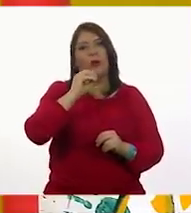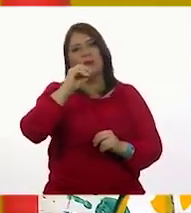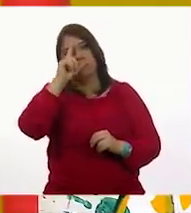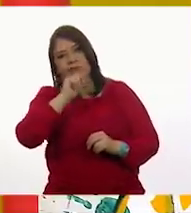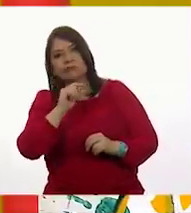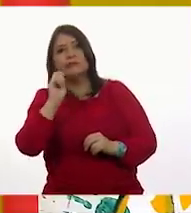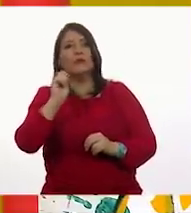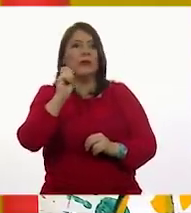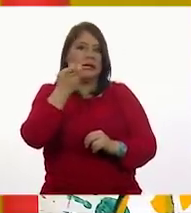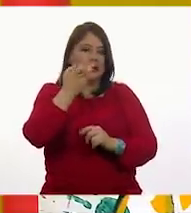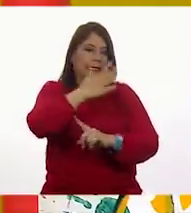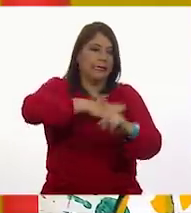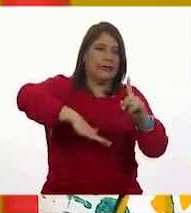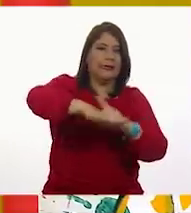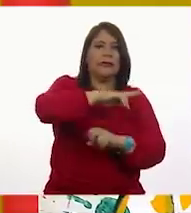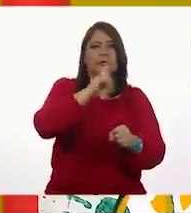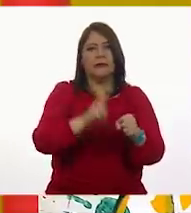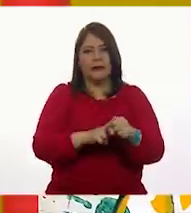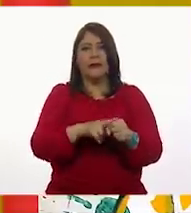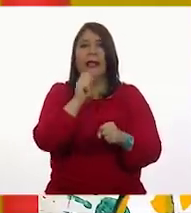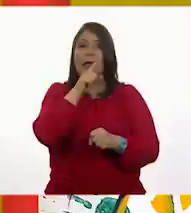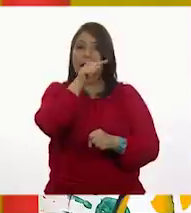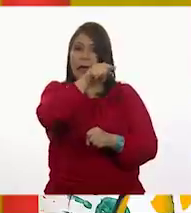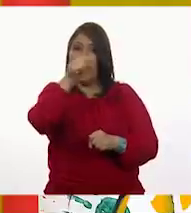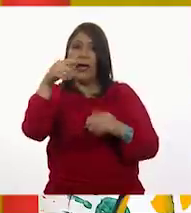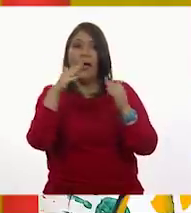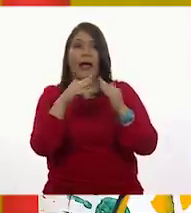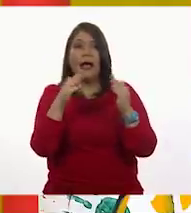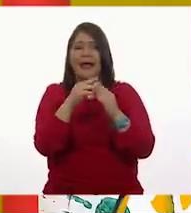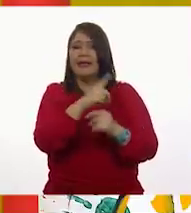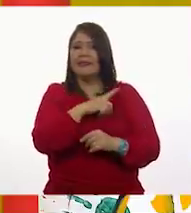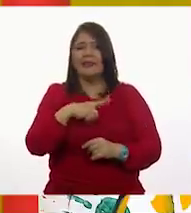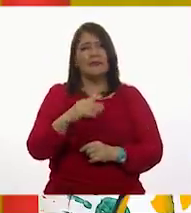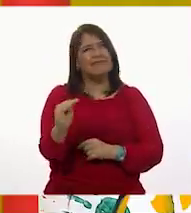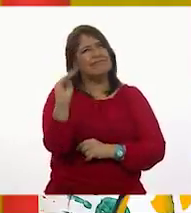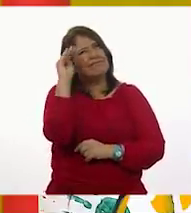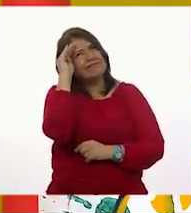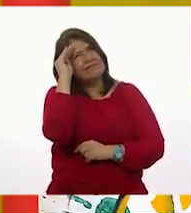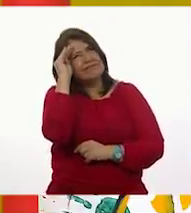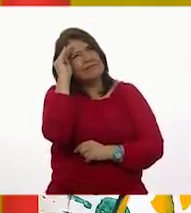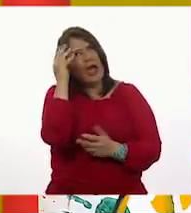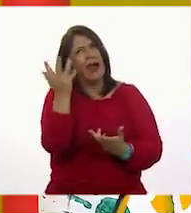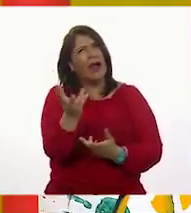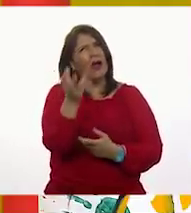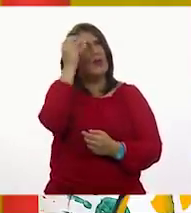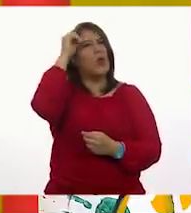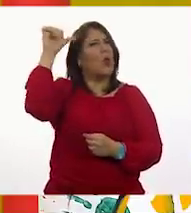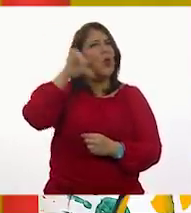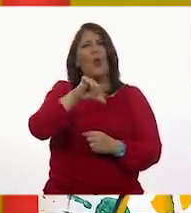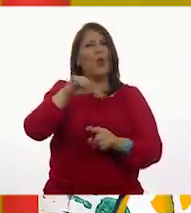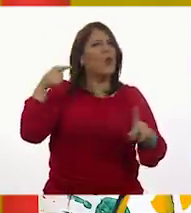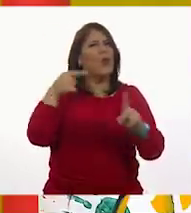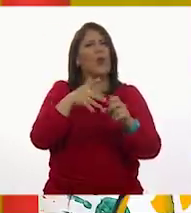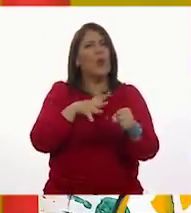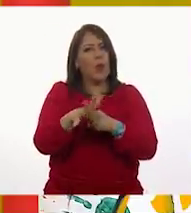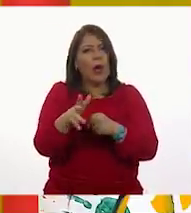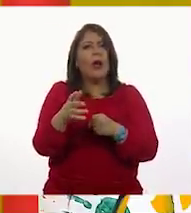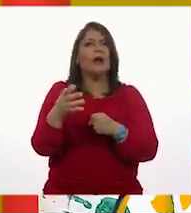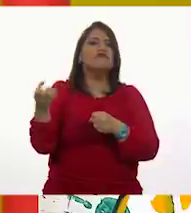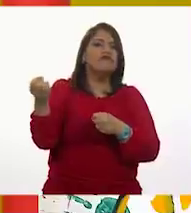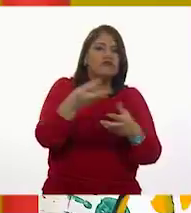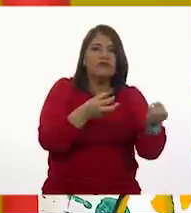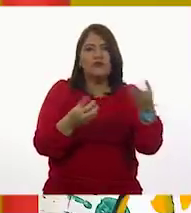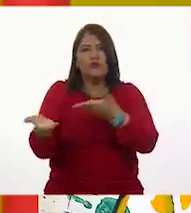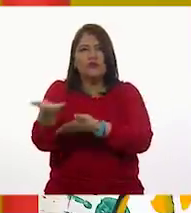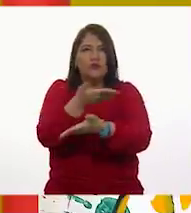naturaleza. Y ustedes en casita, allá niñas y niños, reflexionen sobre qué aprendieron el día de hoy. Coméntenlo con alguien